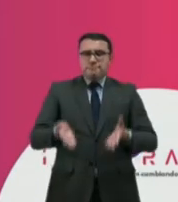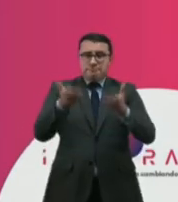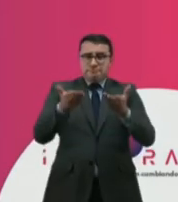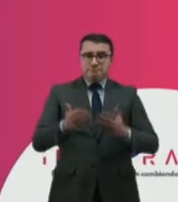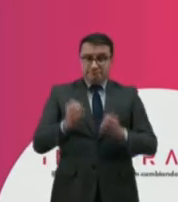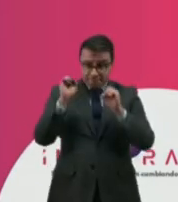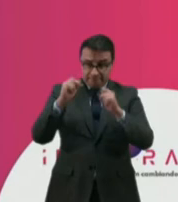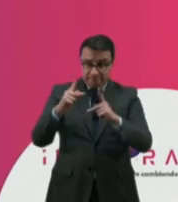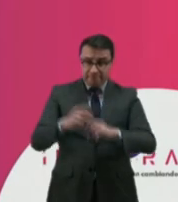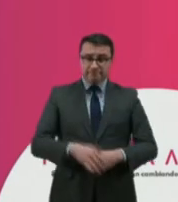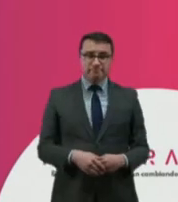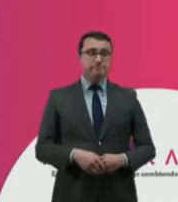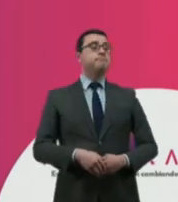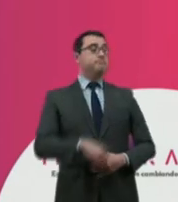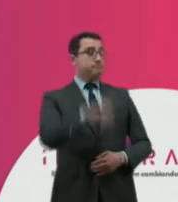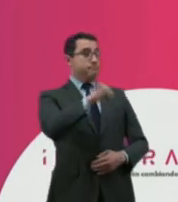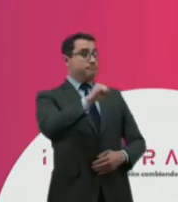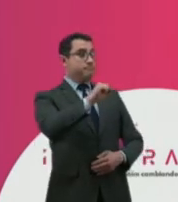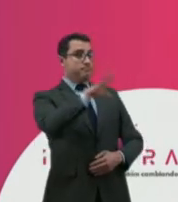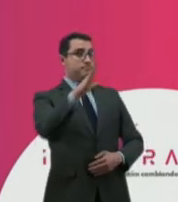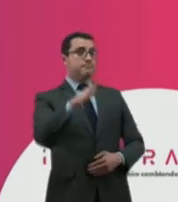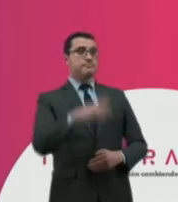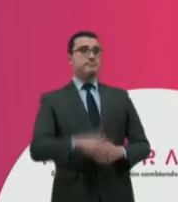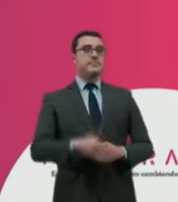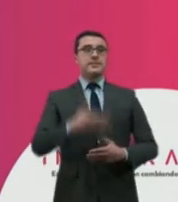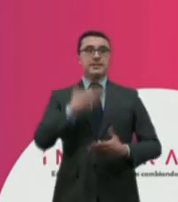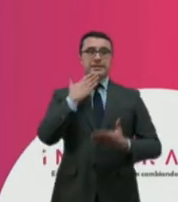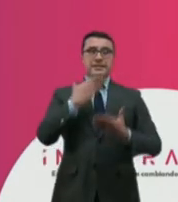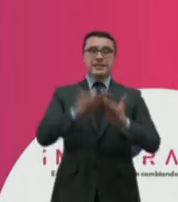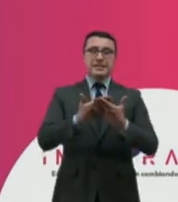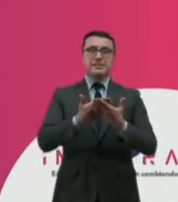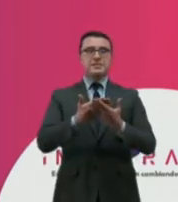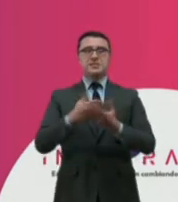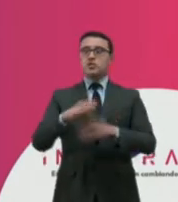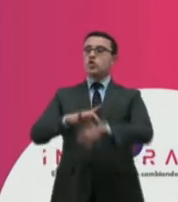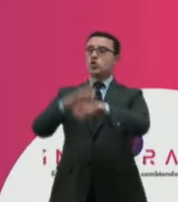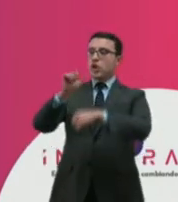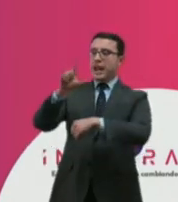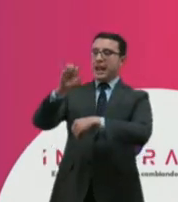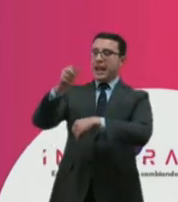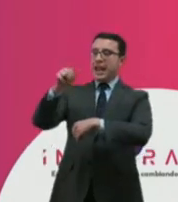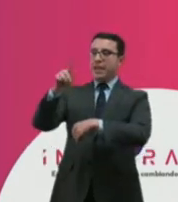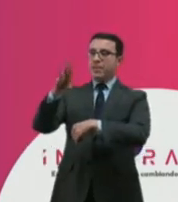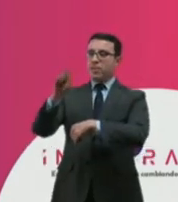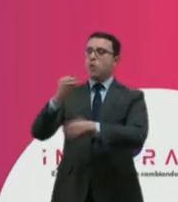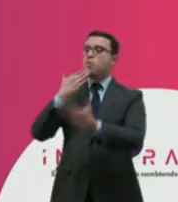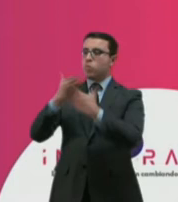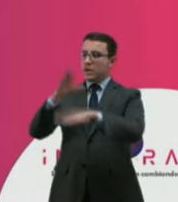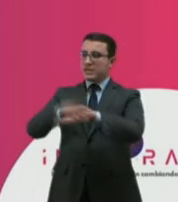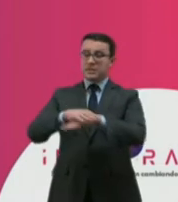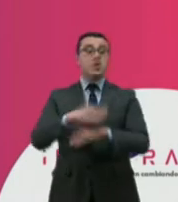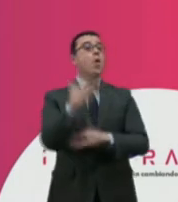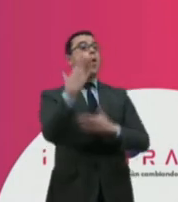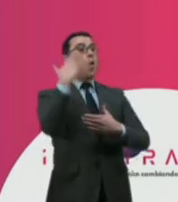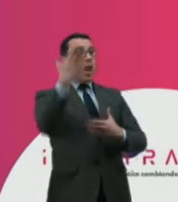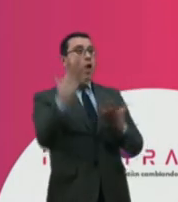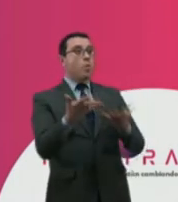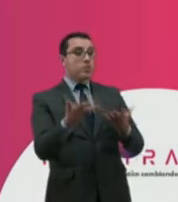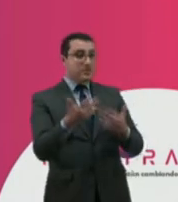Vale, gracias por este espacio. Hernando, adelante. Hola, Alejandro, ¿cómo estás? Buenas tardes. ¿Qué más, Hernando, papá? ¿Bien o qué? Bien,